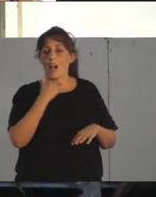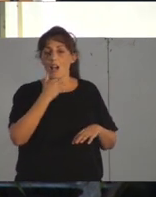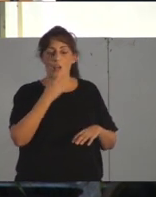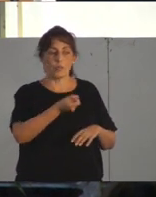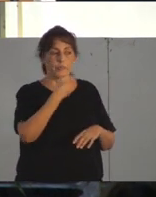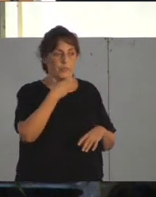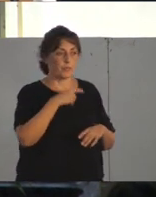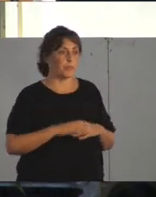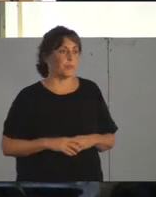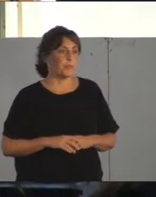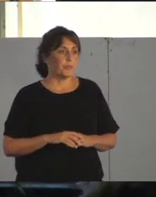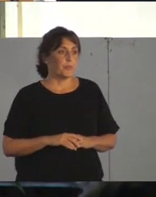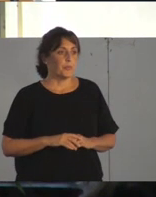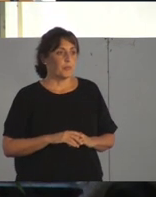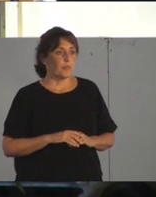buscar.